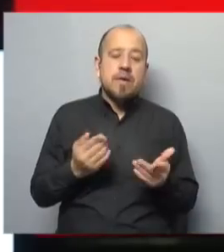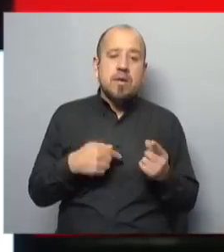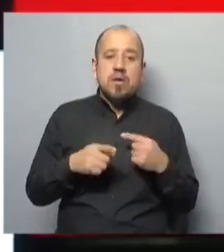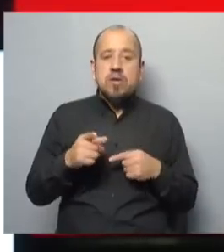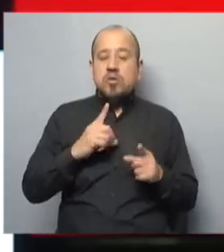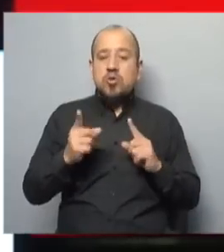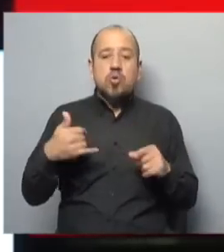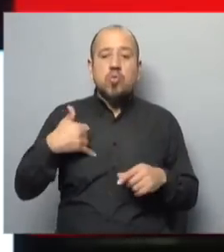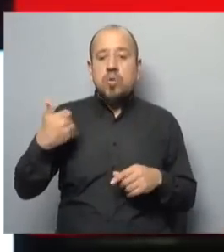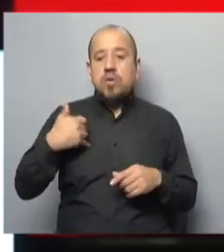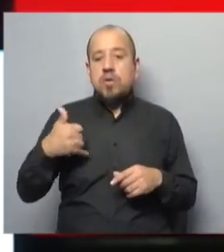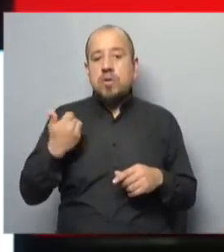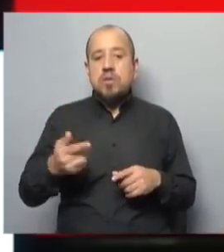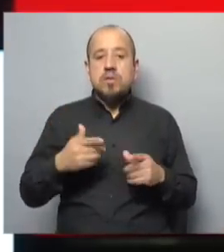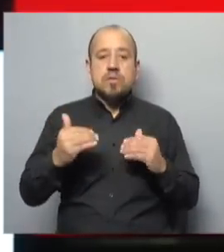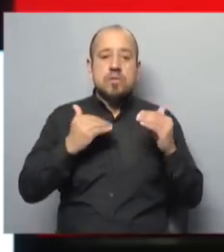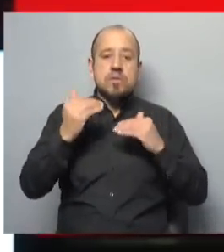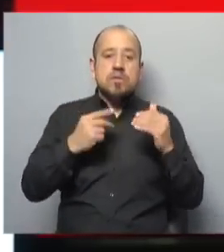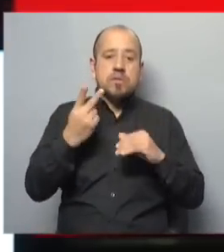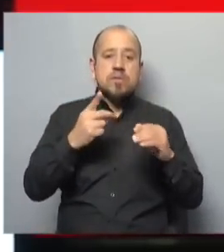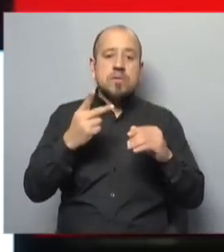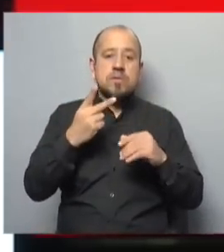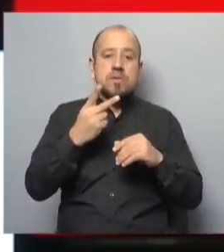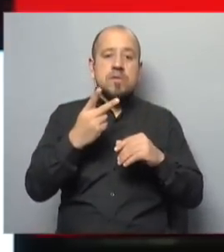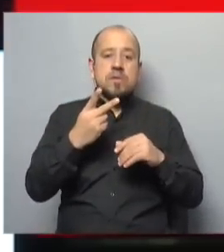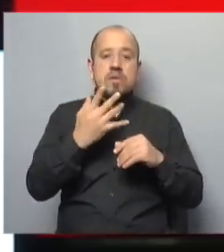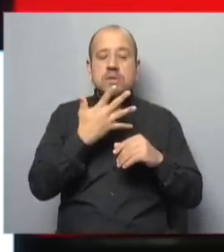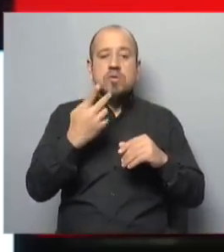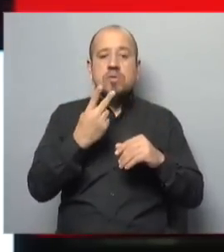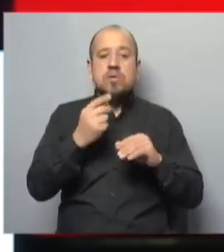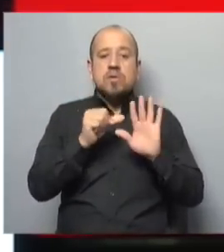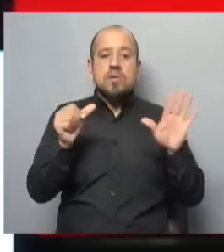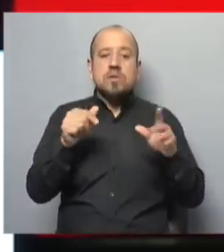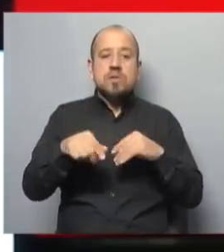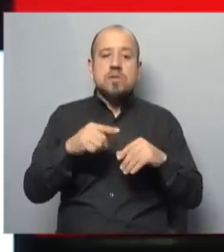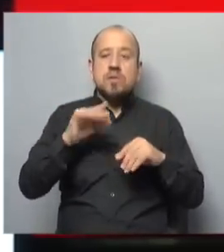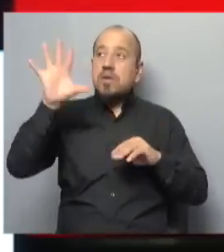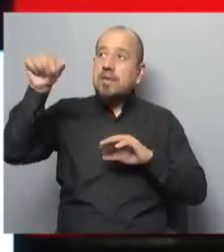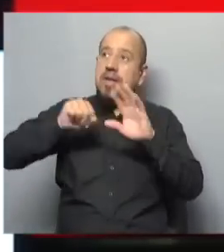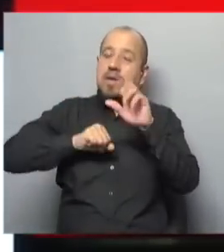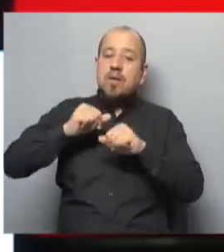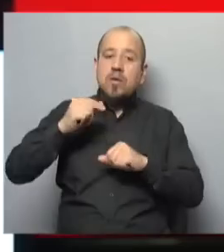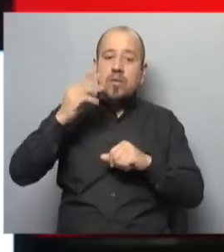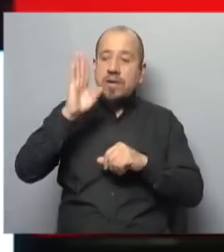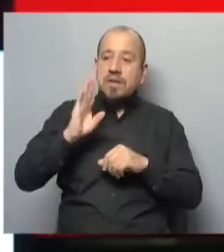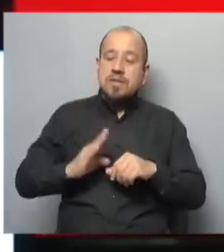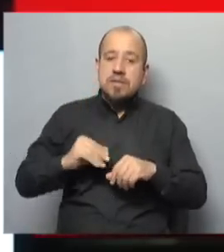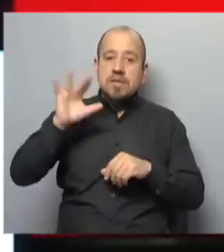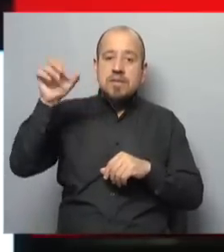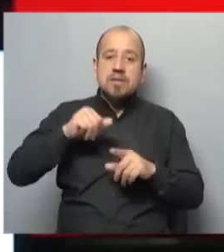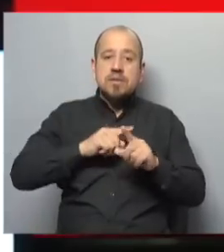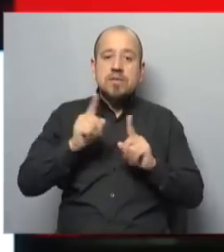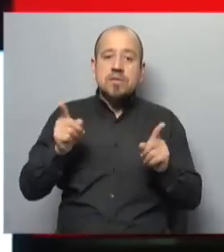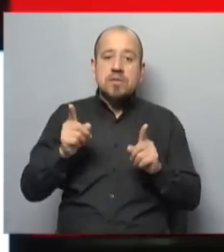nivel juvenil a nivel de el promedio 26 25 27 años brasil atrás está trayendo los jugadores para no no para